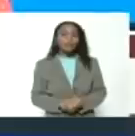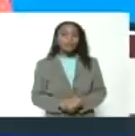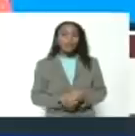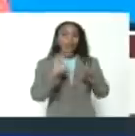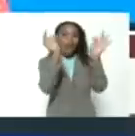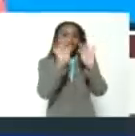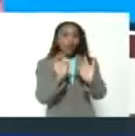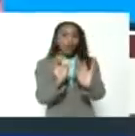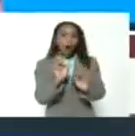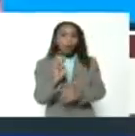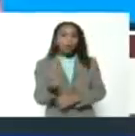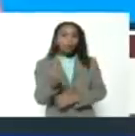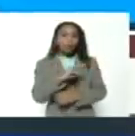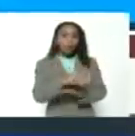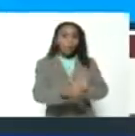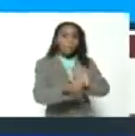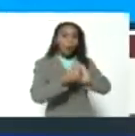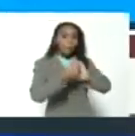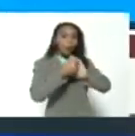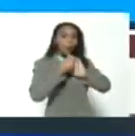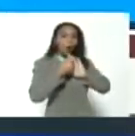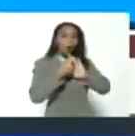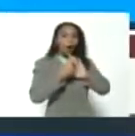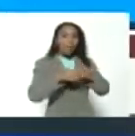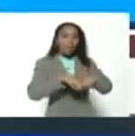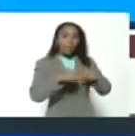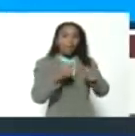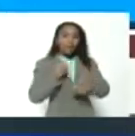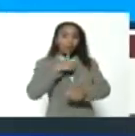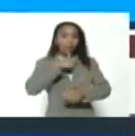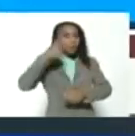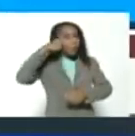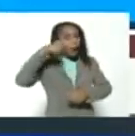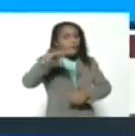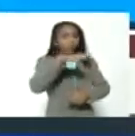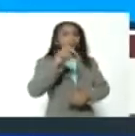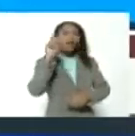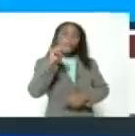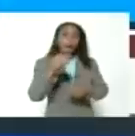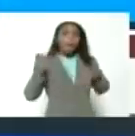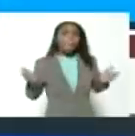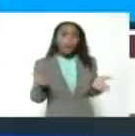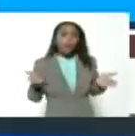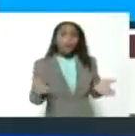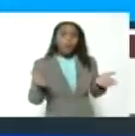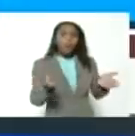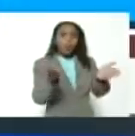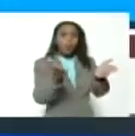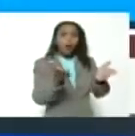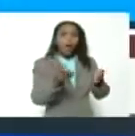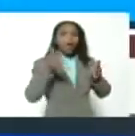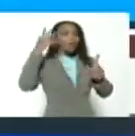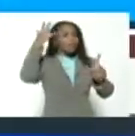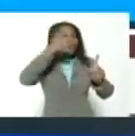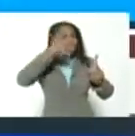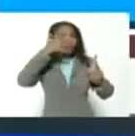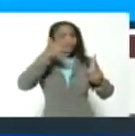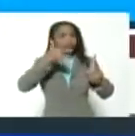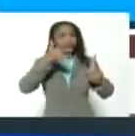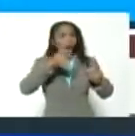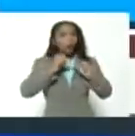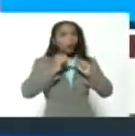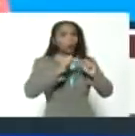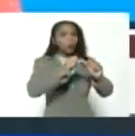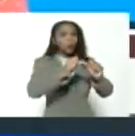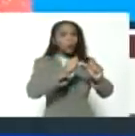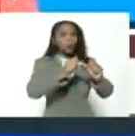medidas coercitivas que le están haciendo daño a nuestro pueblo. También fomentar la formación continua